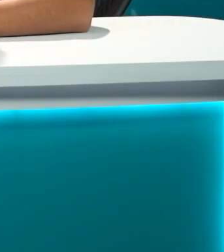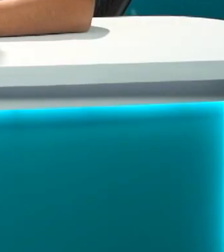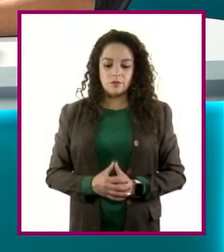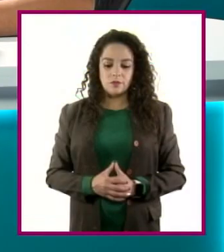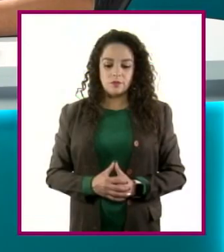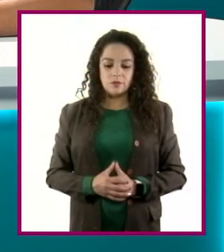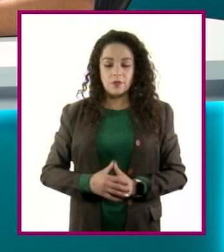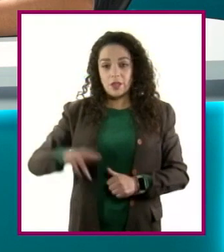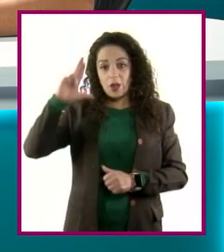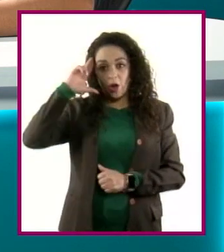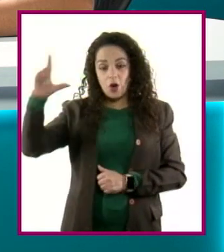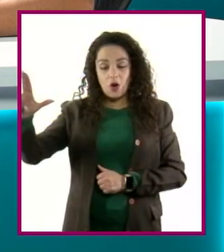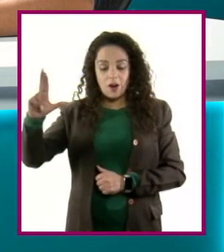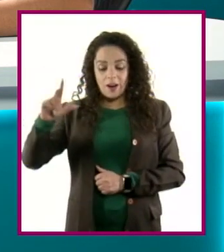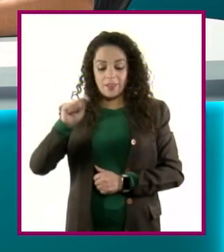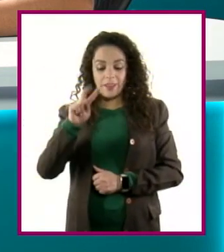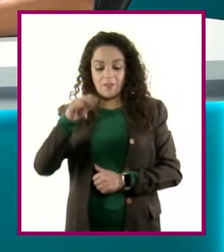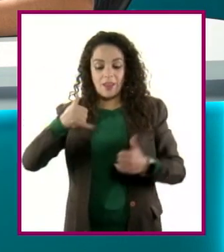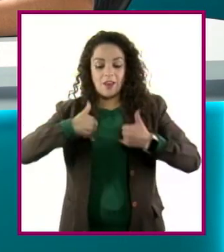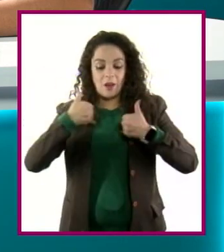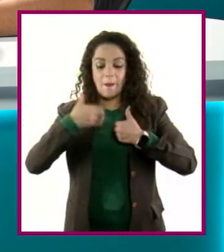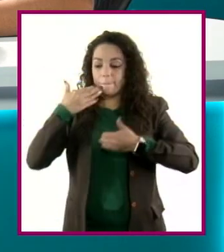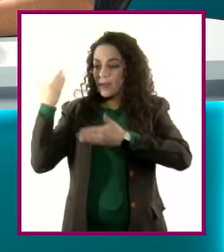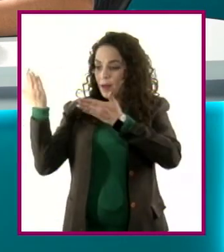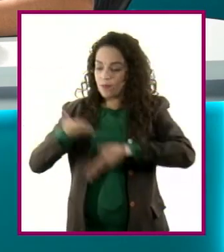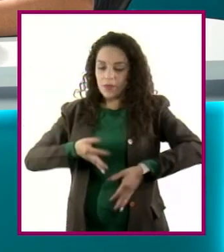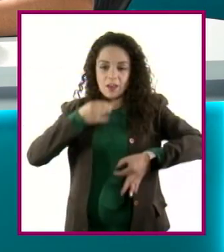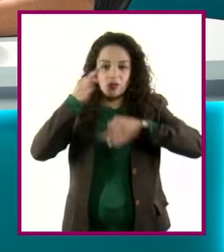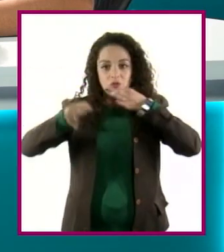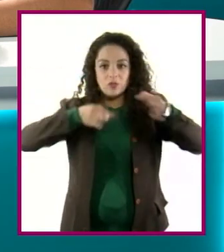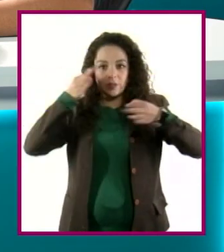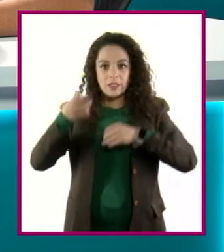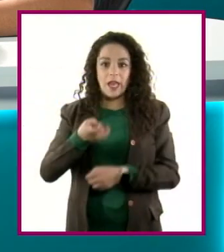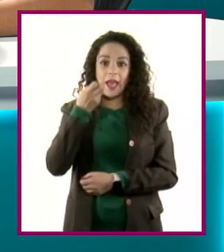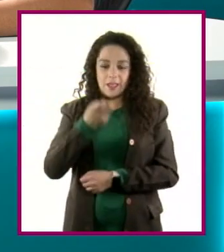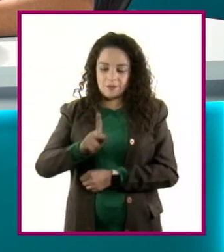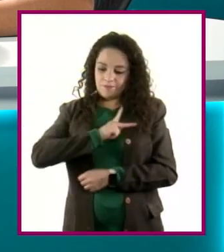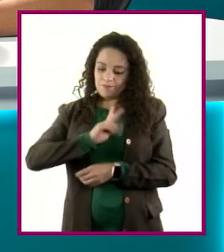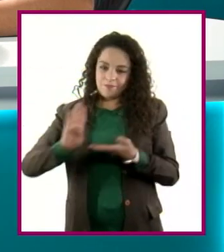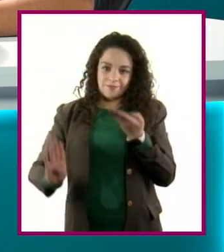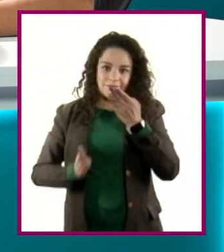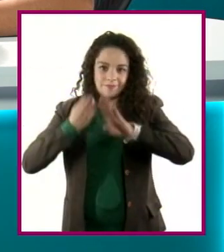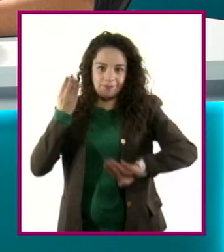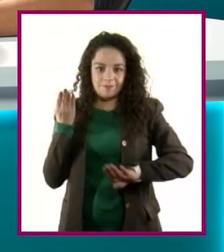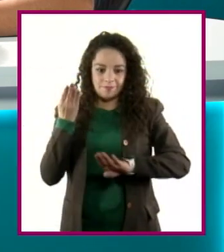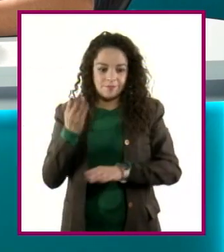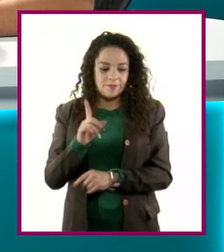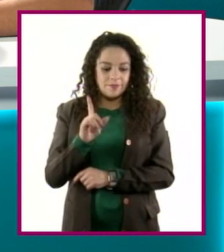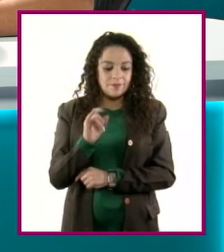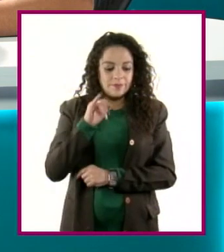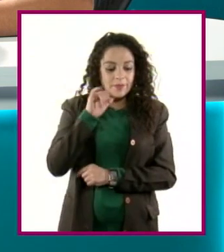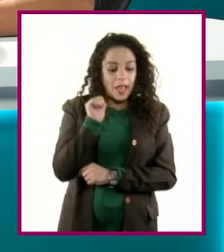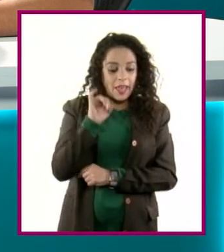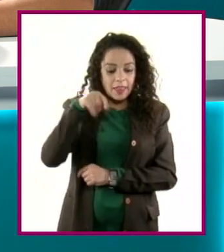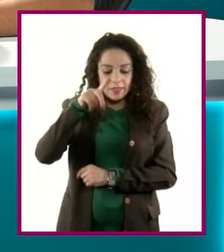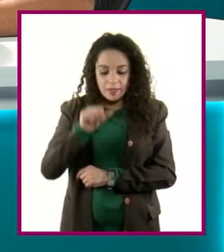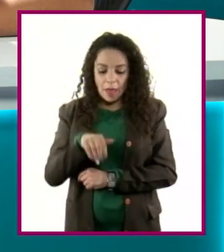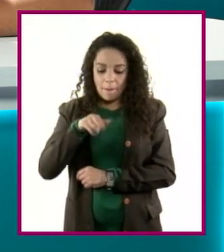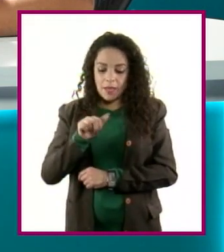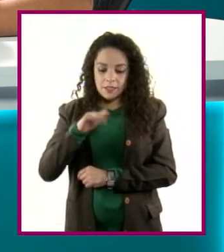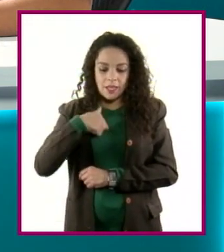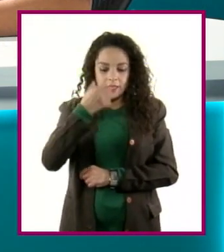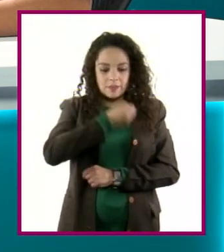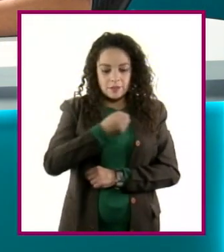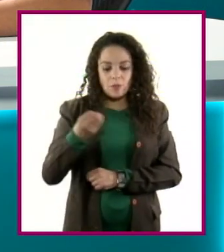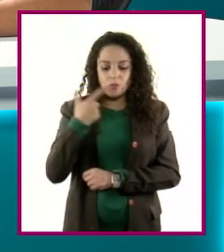En TV, les damos la bienvenida al noticiario Me Toca Este Mundo. Les saluda Ainda Macías y me complace compartir este espacio con ustedes y